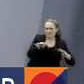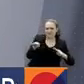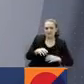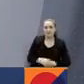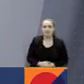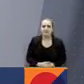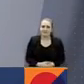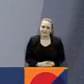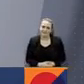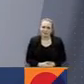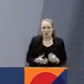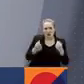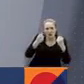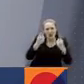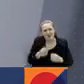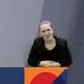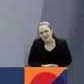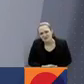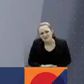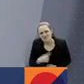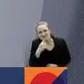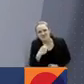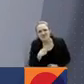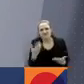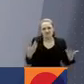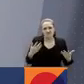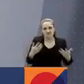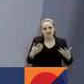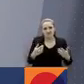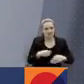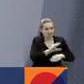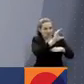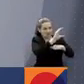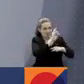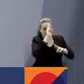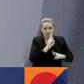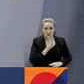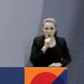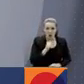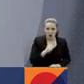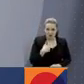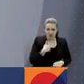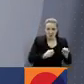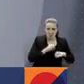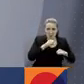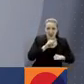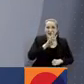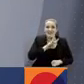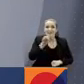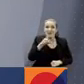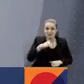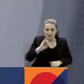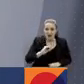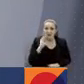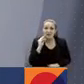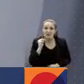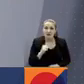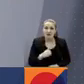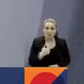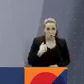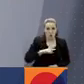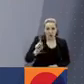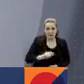por qué estoy perdido, José. Si los Grammy no nos valoran, entonces ¿por qué yo tengo 31 Grammy? Yo no soy urbano, yo no